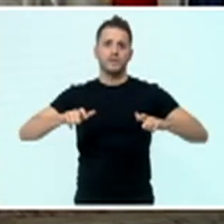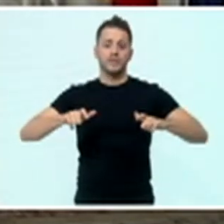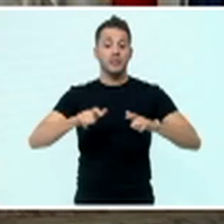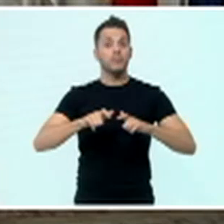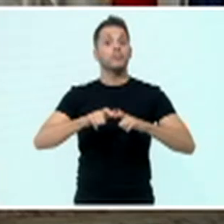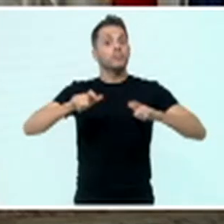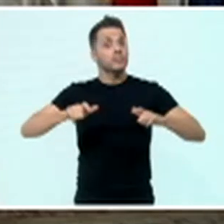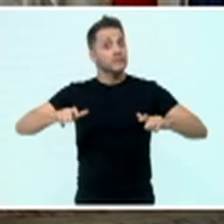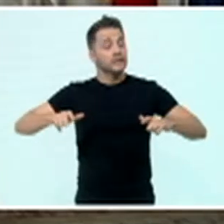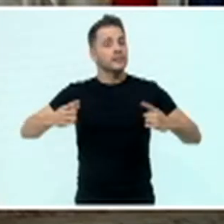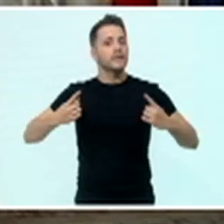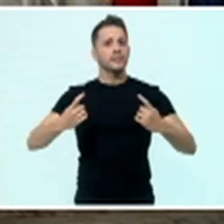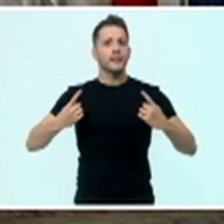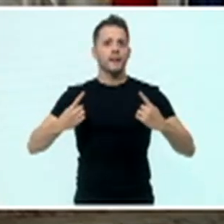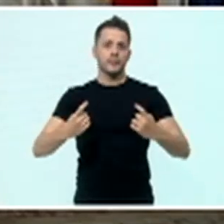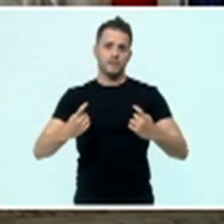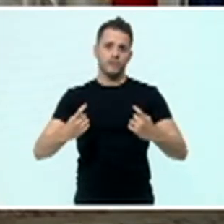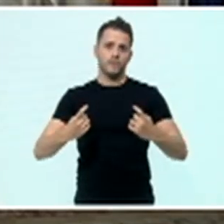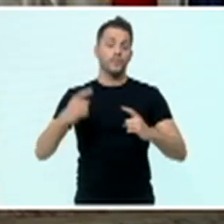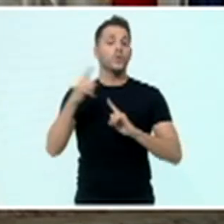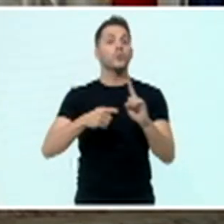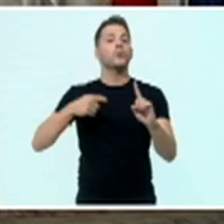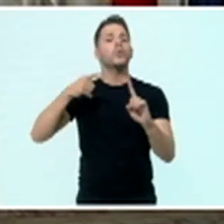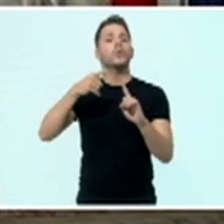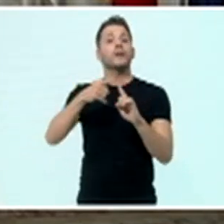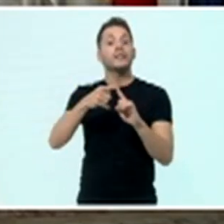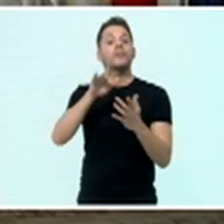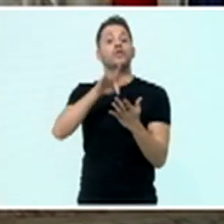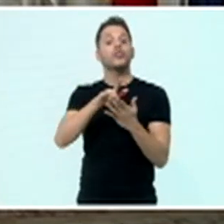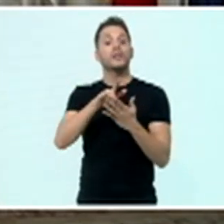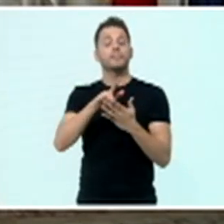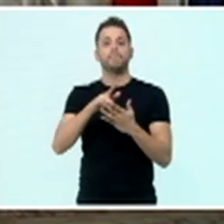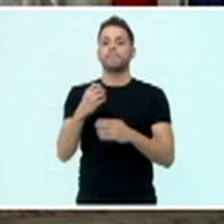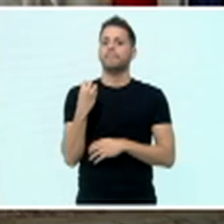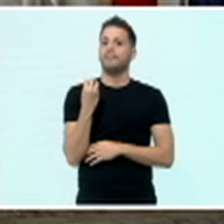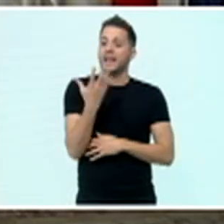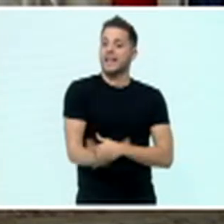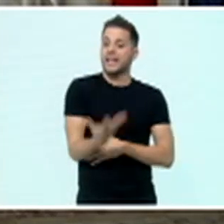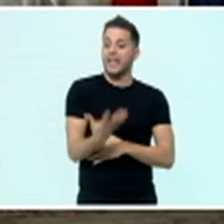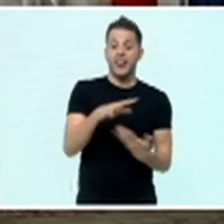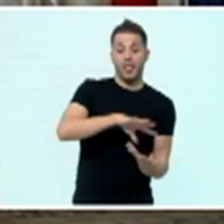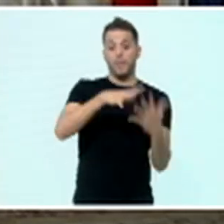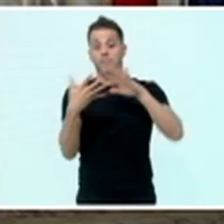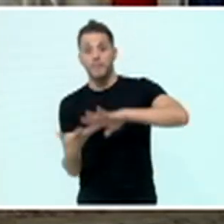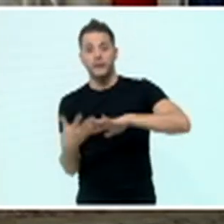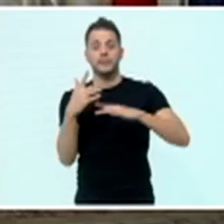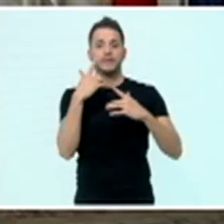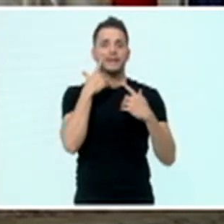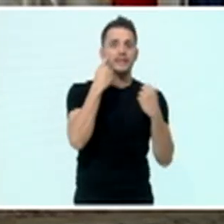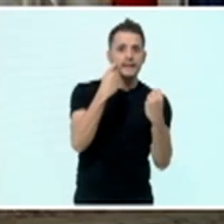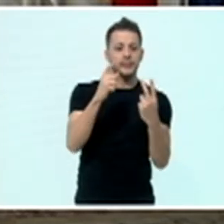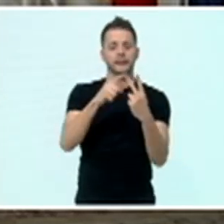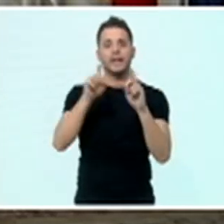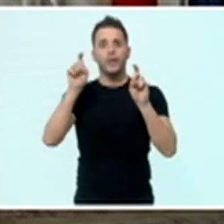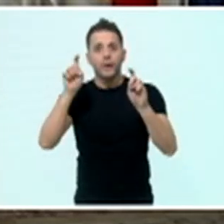determinante porque para luego poder convertir esa riqueza en sanidad, en educación, en